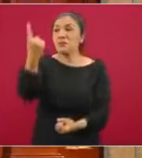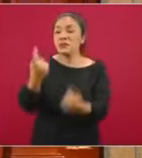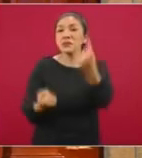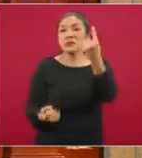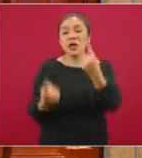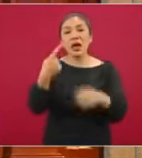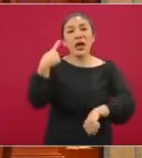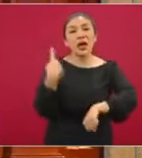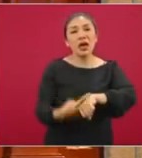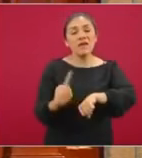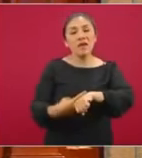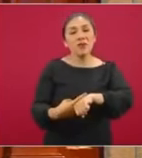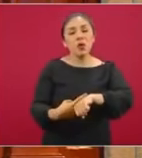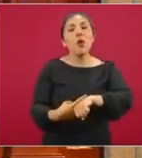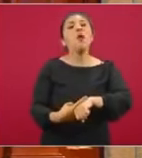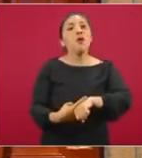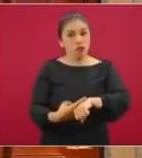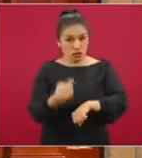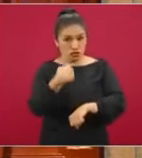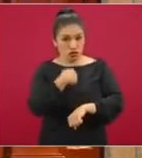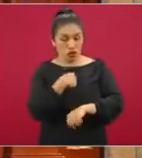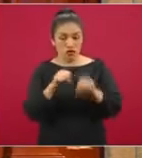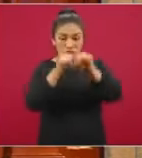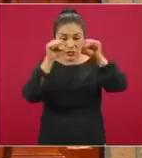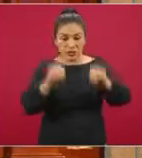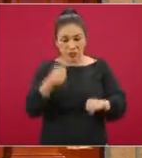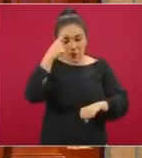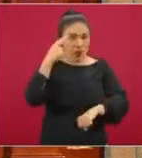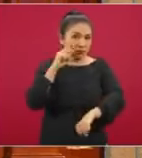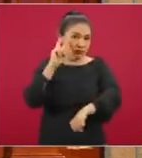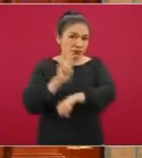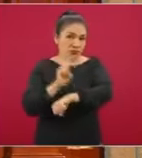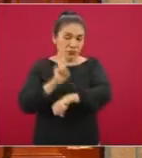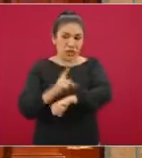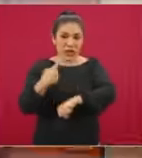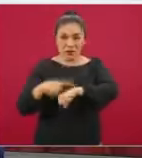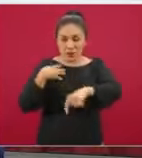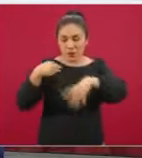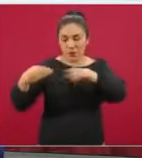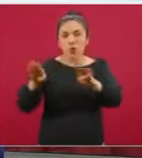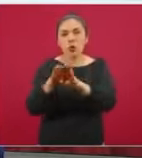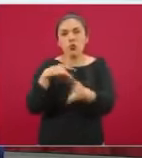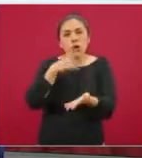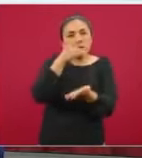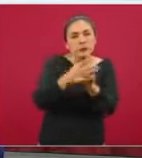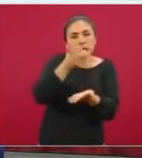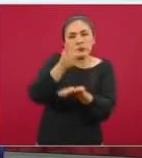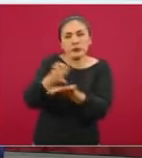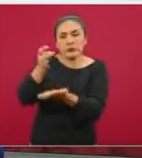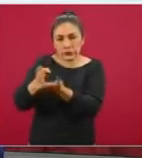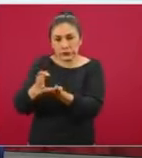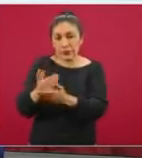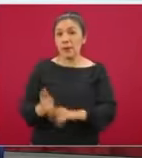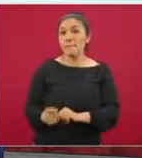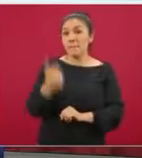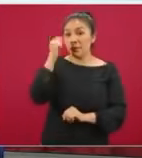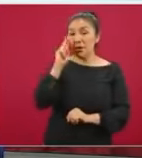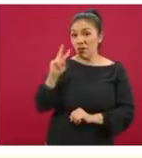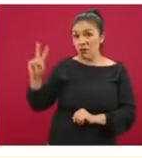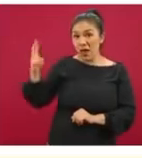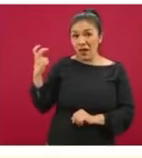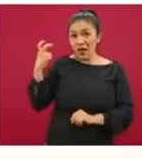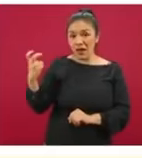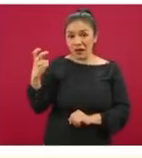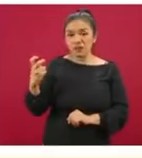los mecanismos que nos llevan como Sistema Nacional de Vigilancia Epidemiológica a poder identificarlos. En esta primera